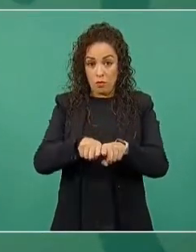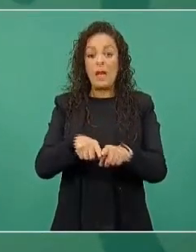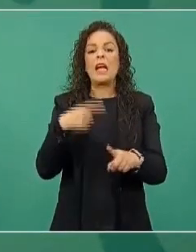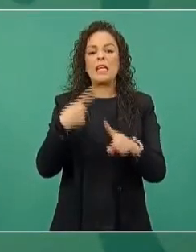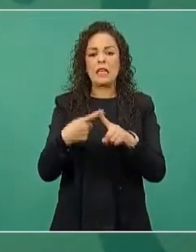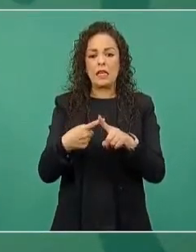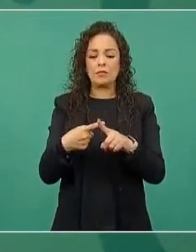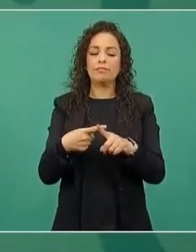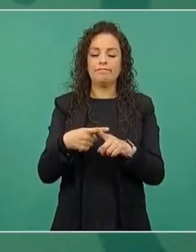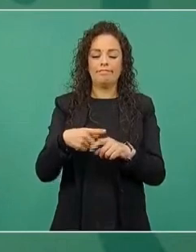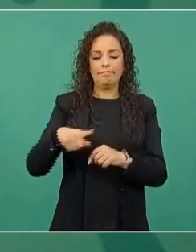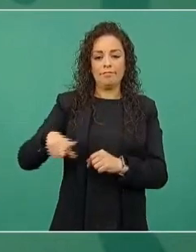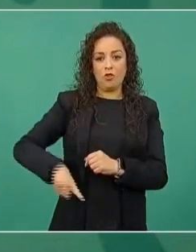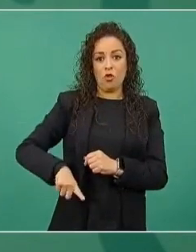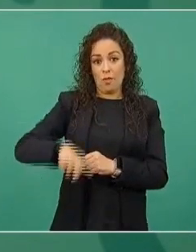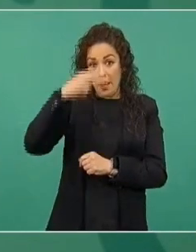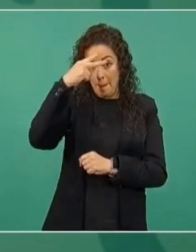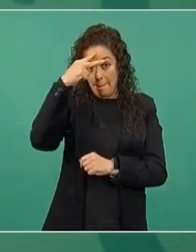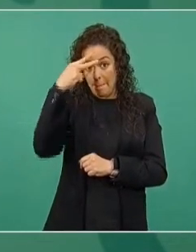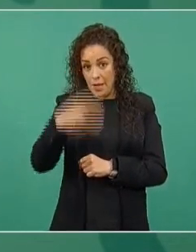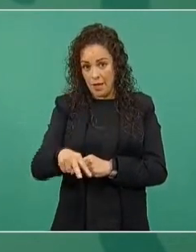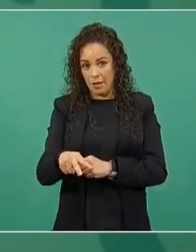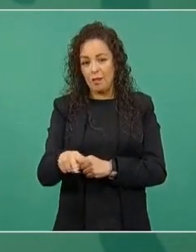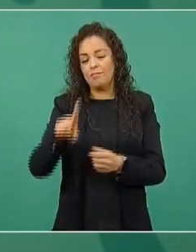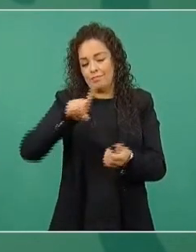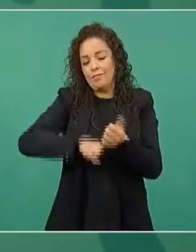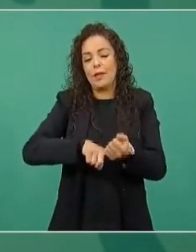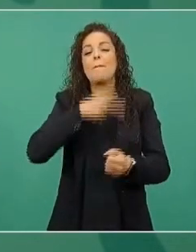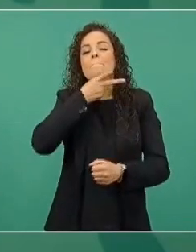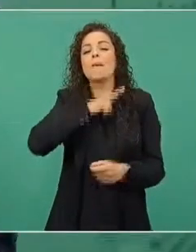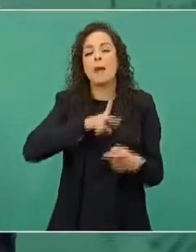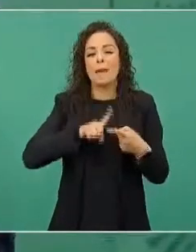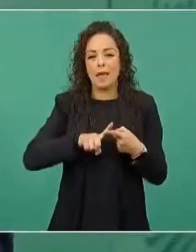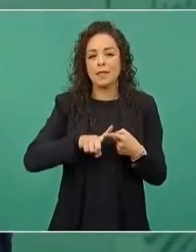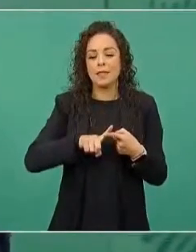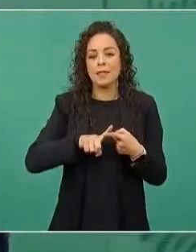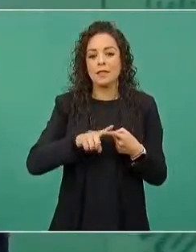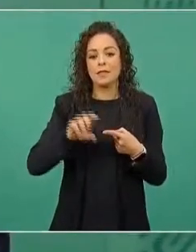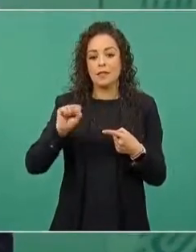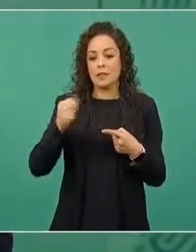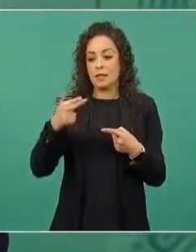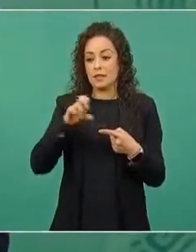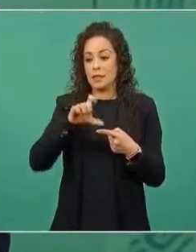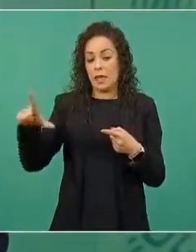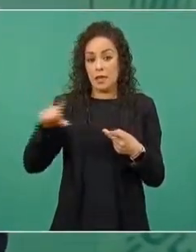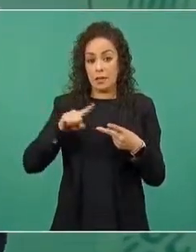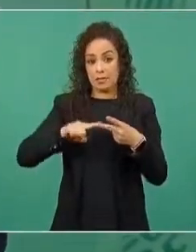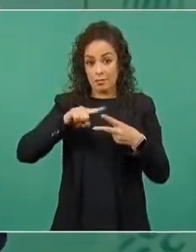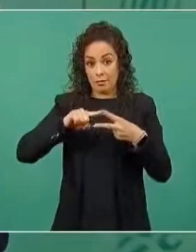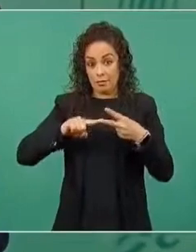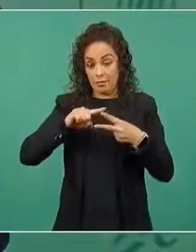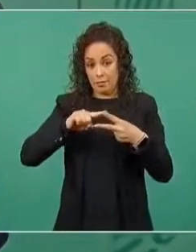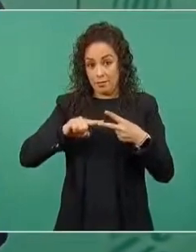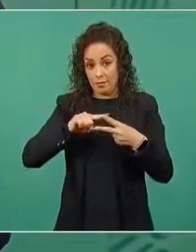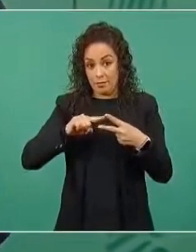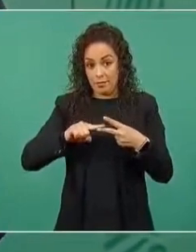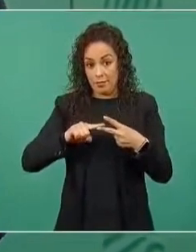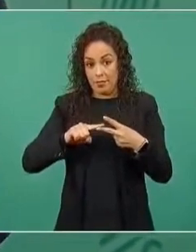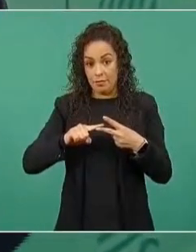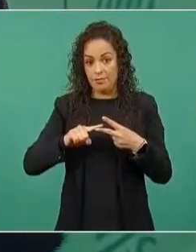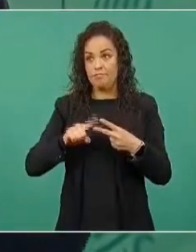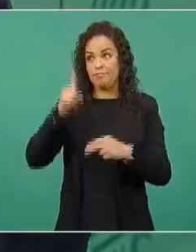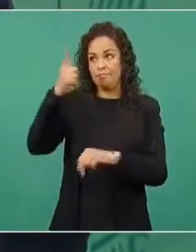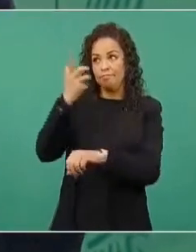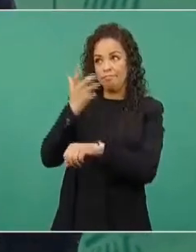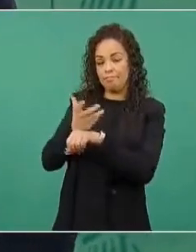México, Pemex y Shell, para que el Gobierno de Estados Unidos otorgara el